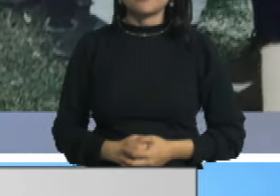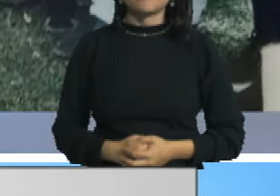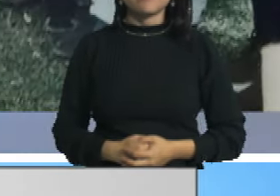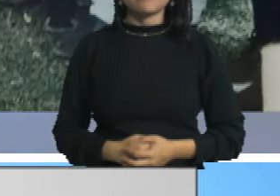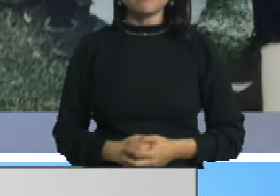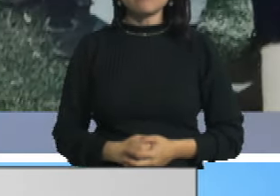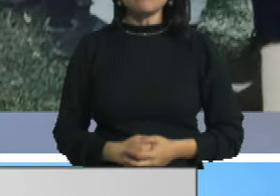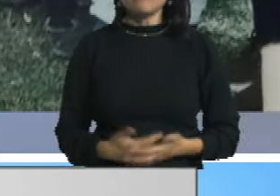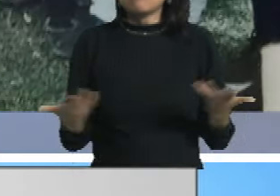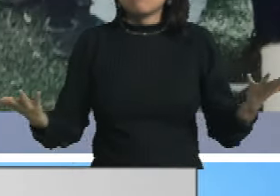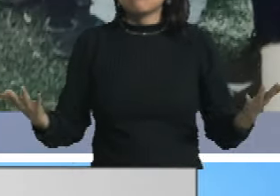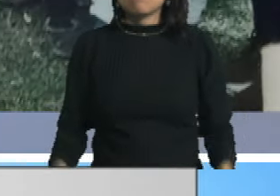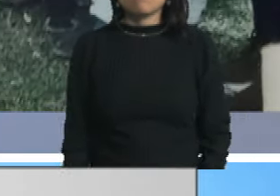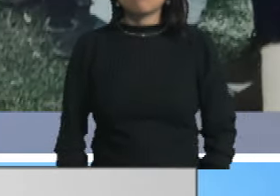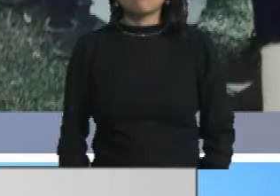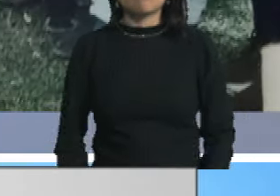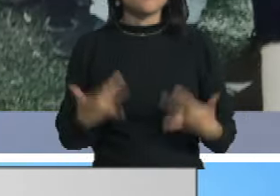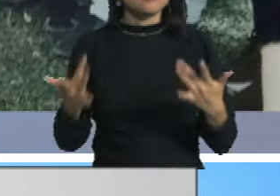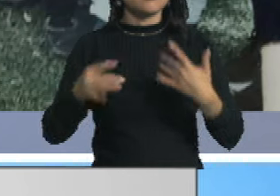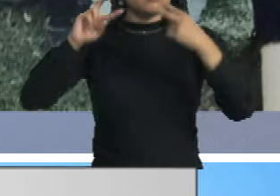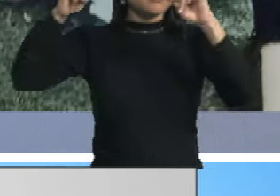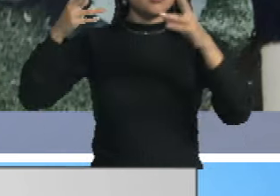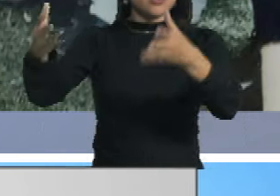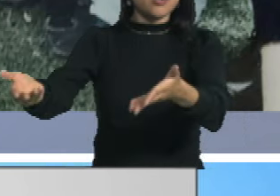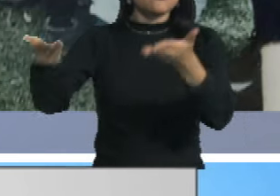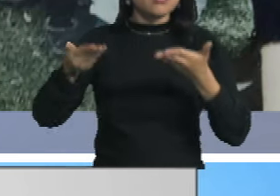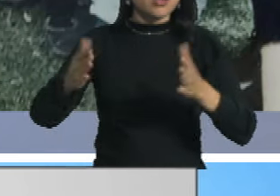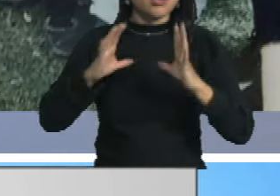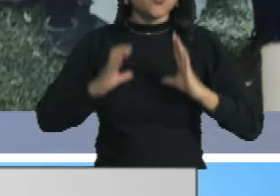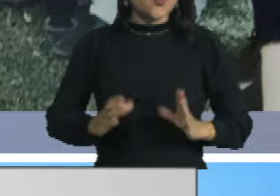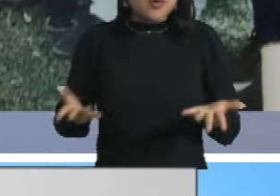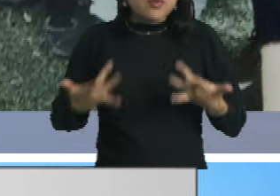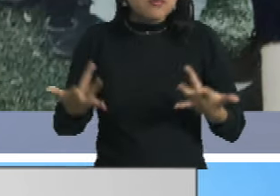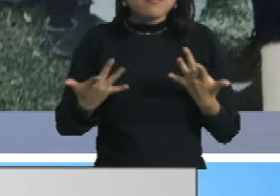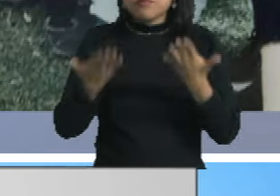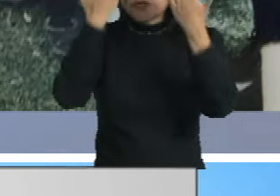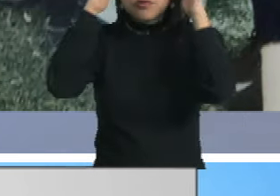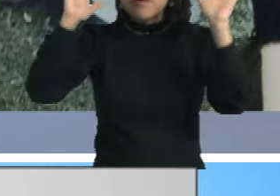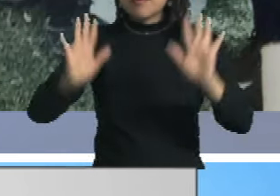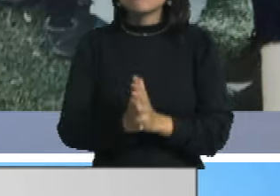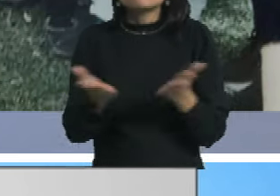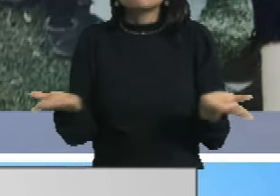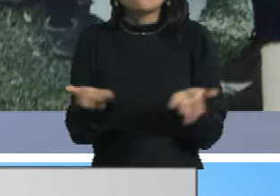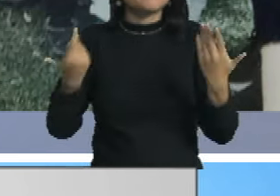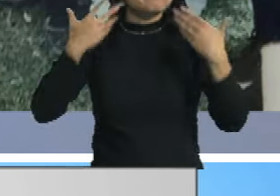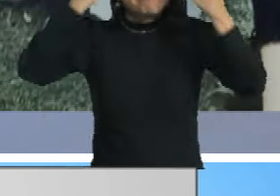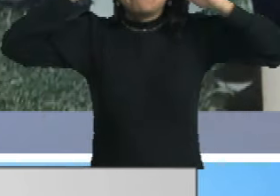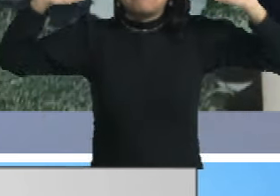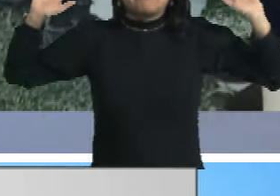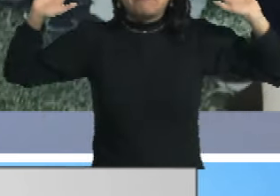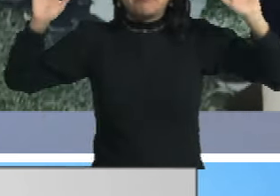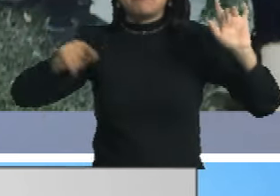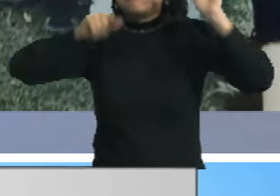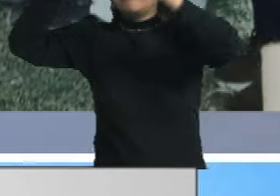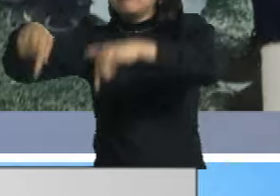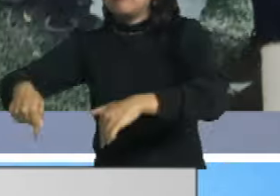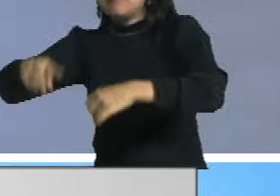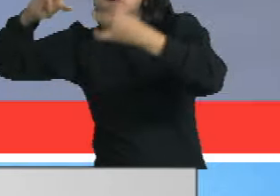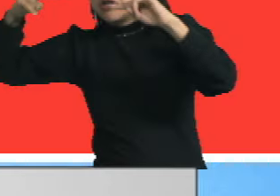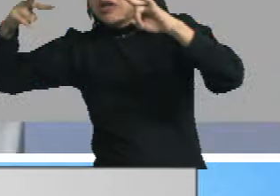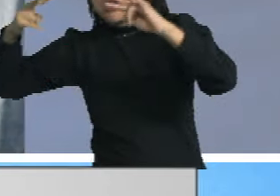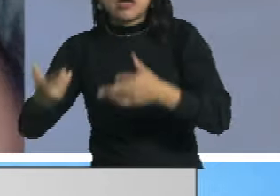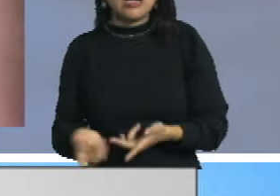y ya esperando que nos entreguen el cuerpo, porque aún todavía no nos lo han entregado, ni sabemos prácticamente dónde está, si la tienen en medicina